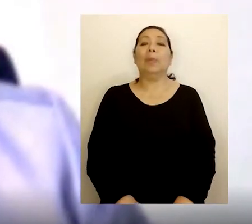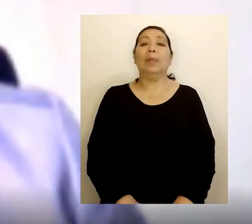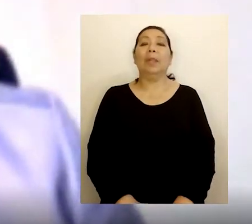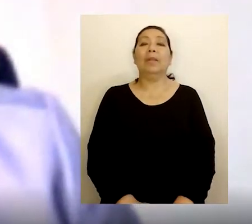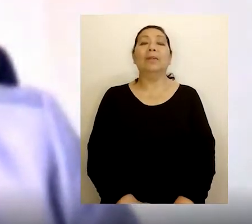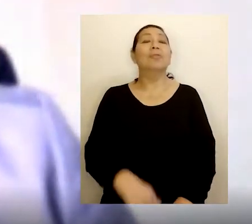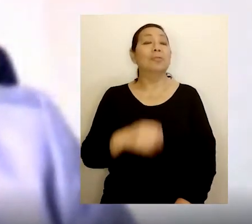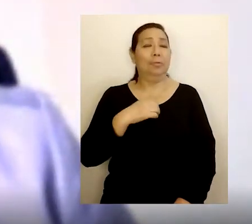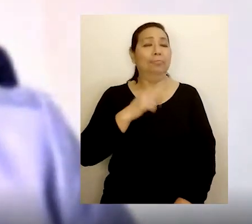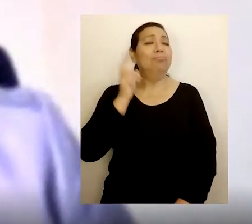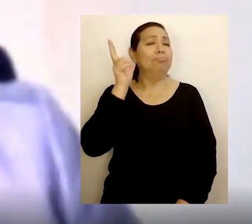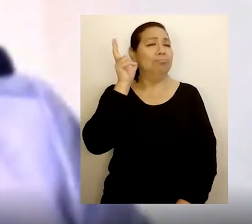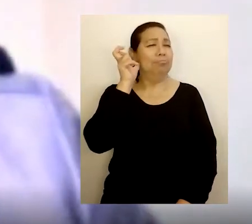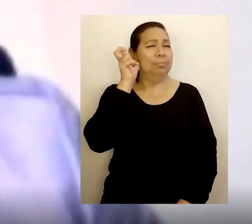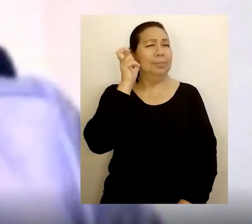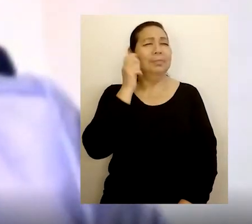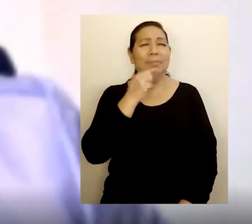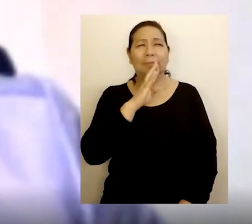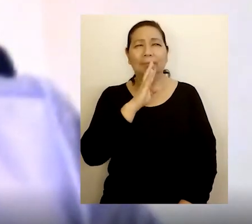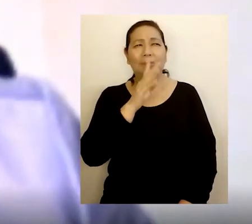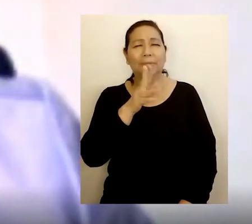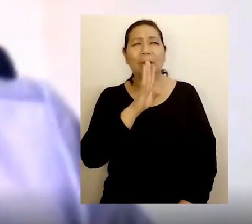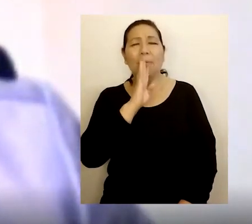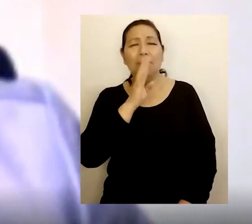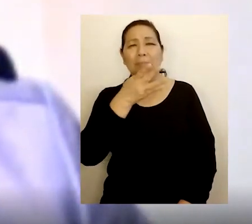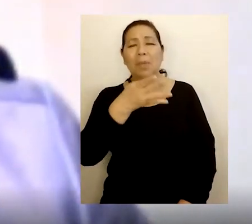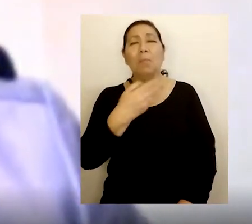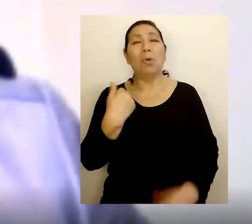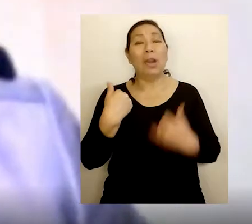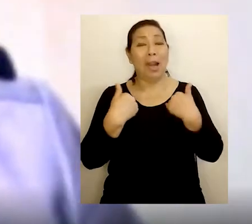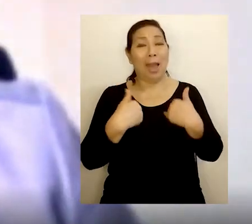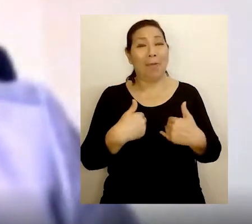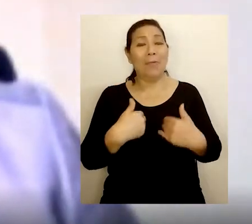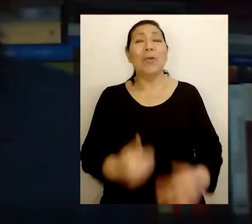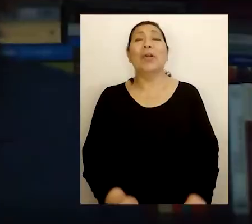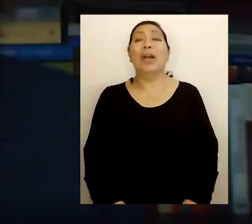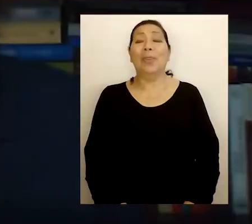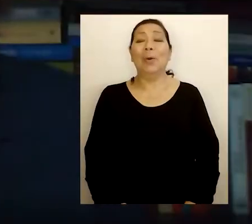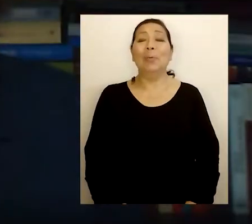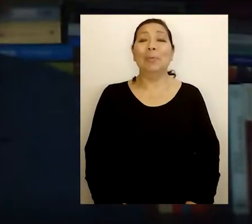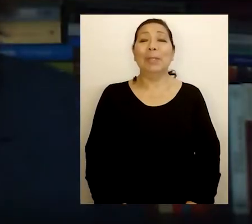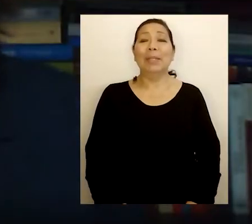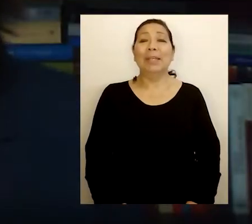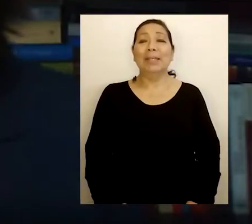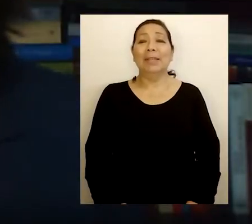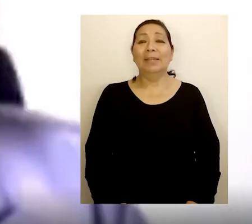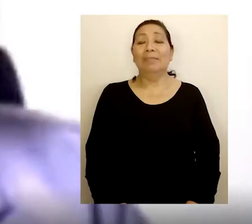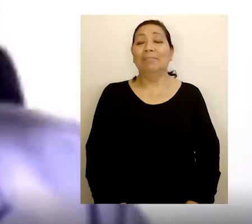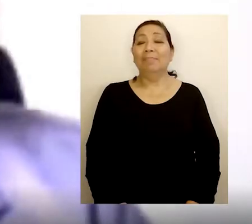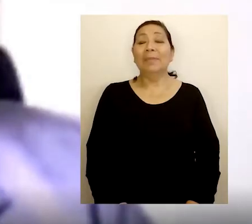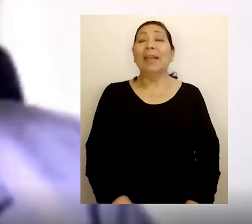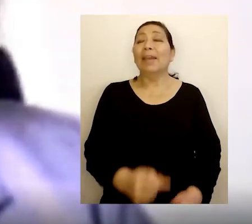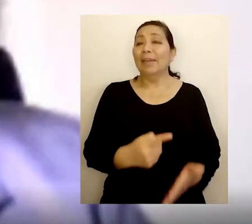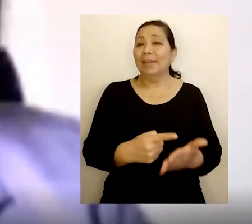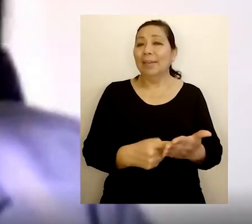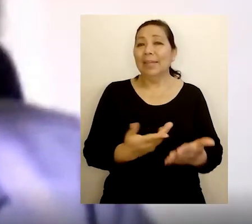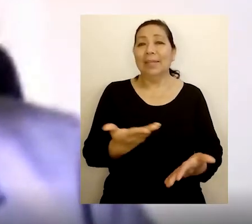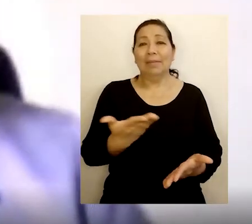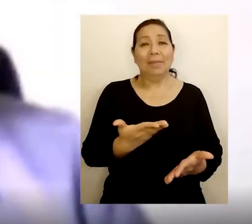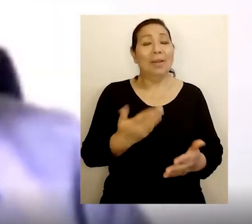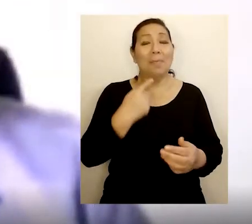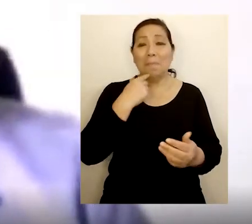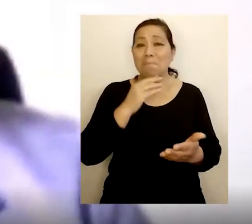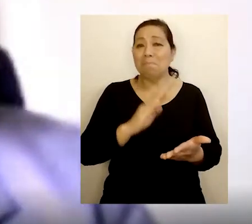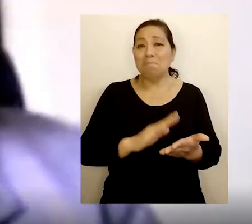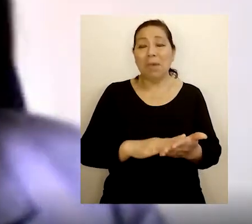he escuchado los agravios expuestos por mi colega de Defensa Técnica, se desprende que el presunto